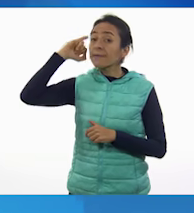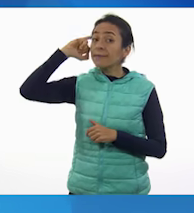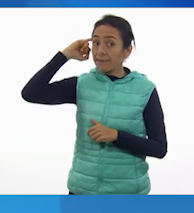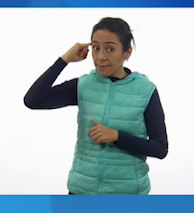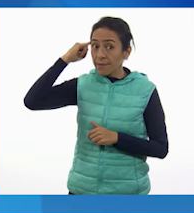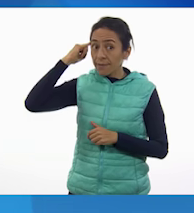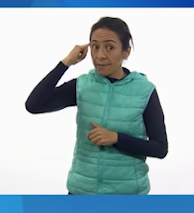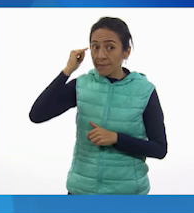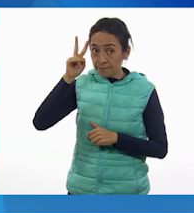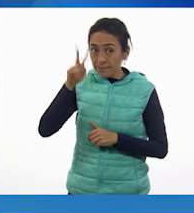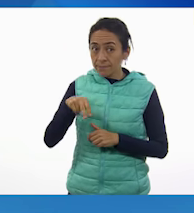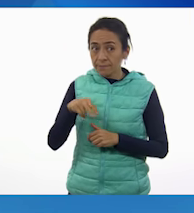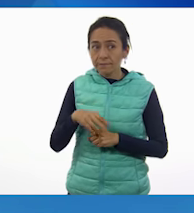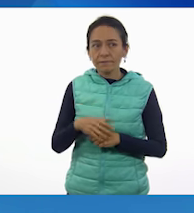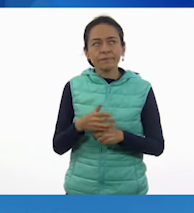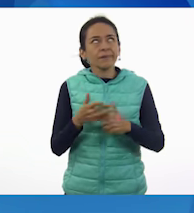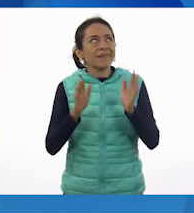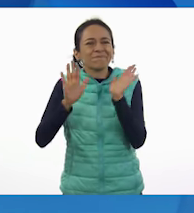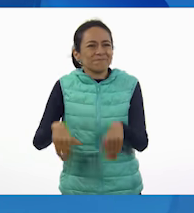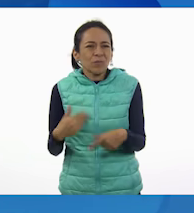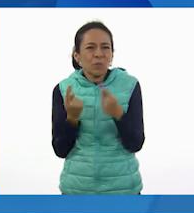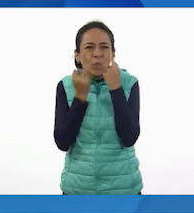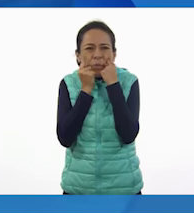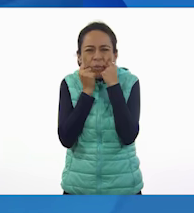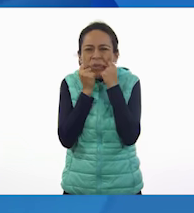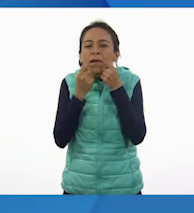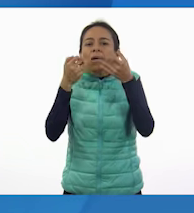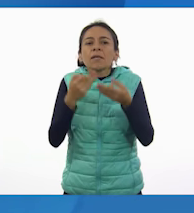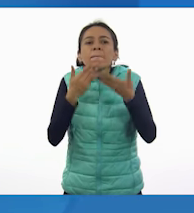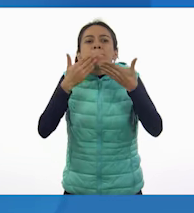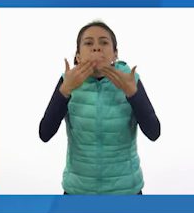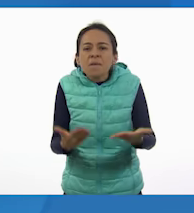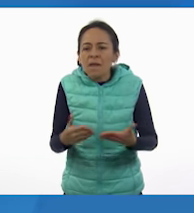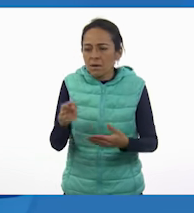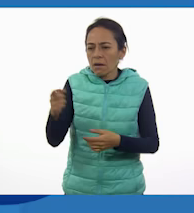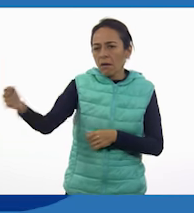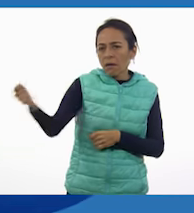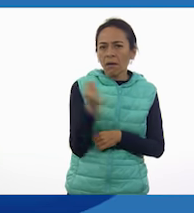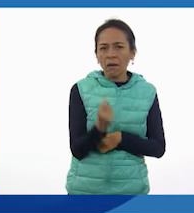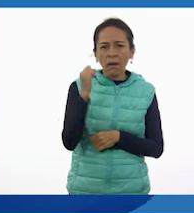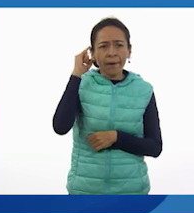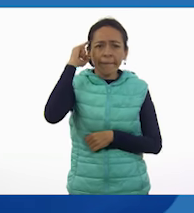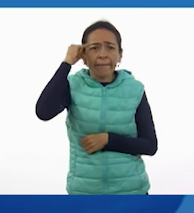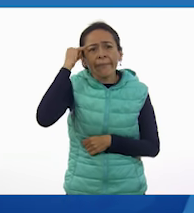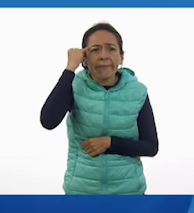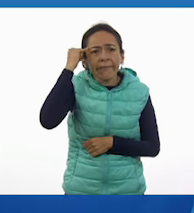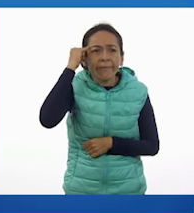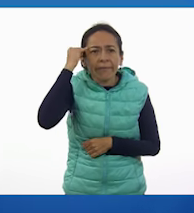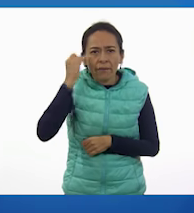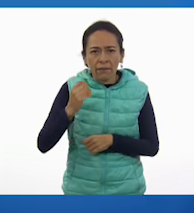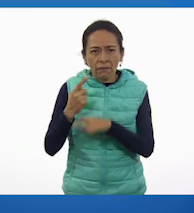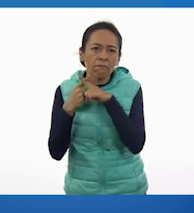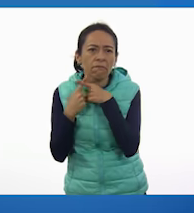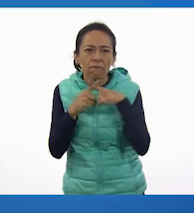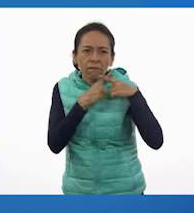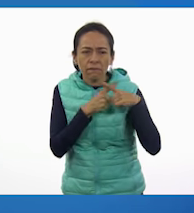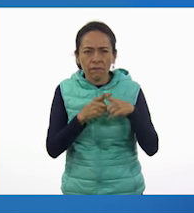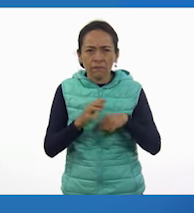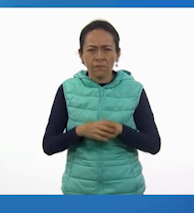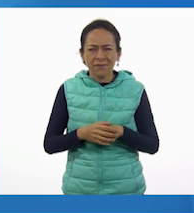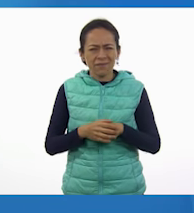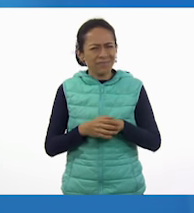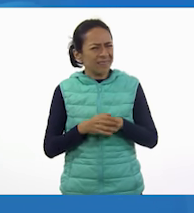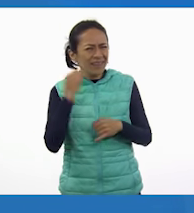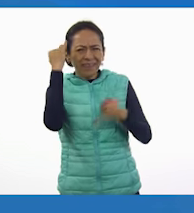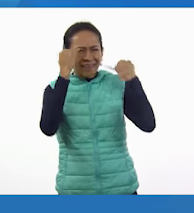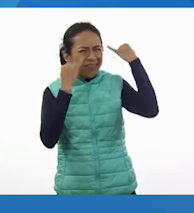salir bien si ponen de princesa a una indita? Esos son puros prejuicios. Ay, qué prejuicios, ni que ocho cuartos. Lo que